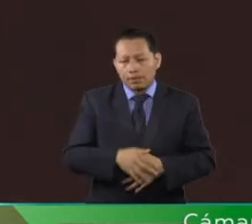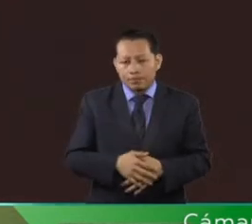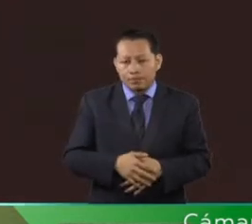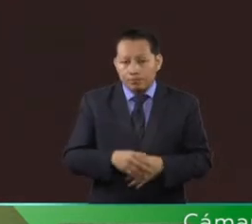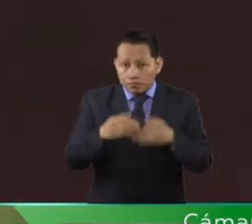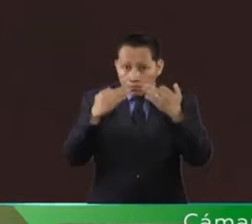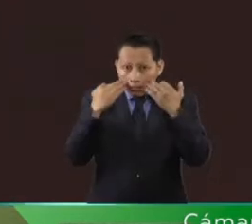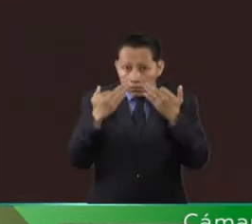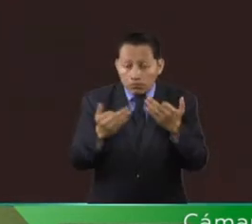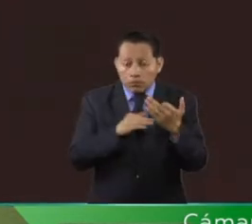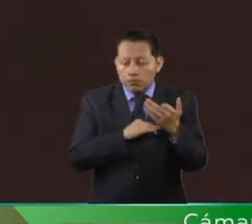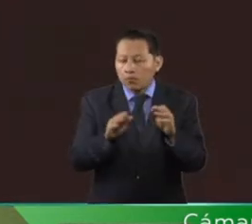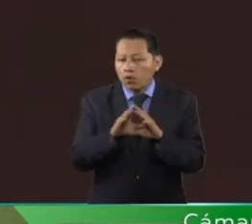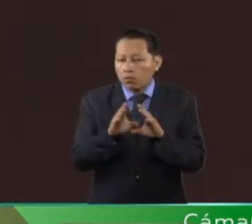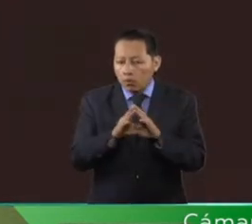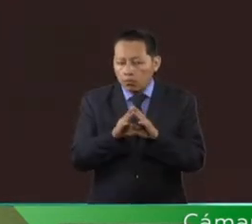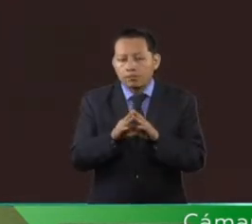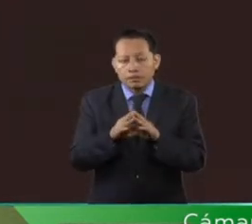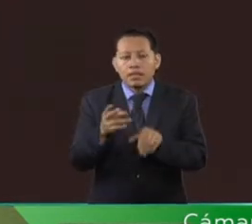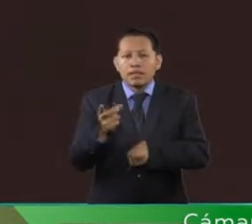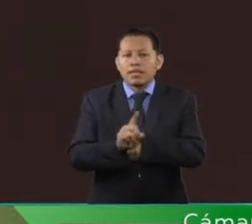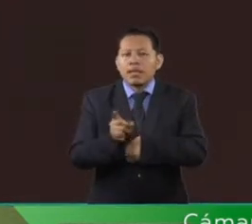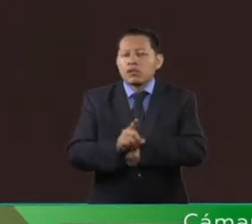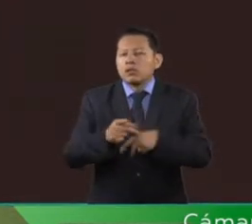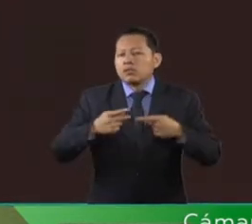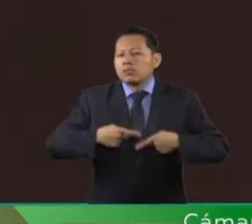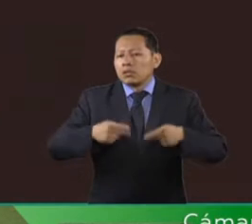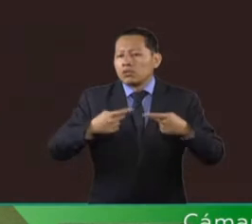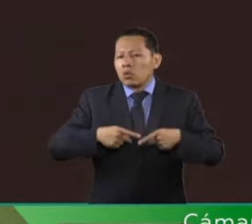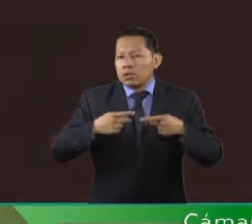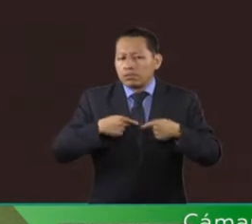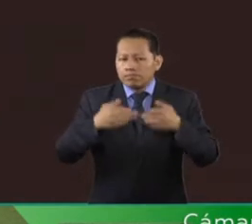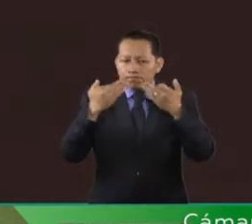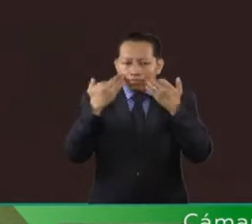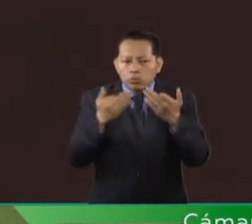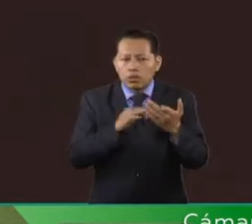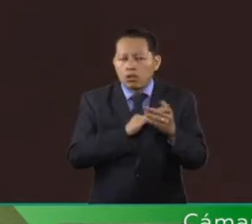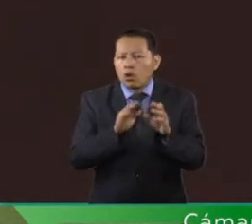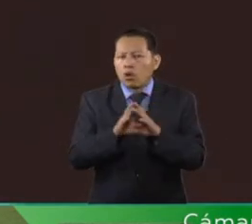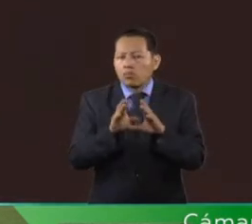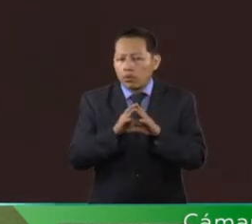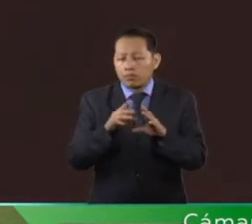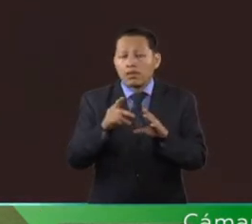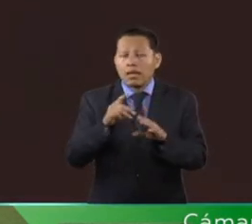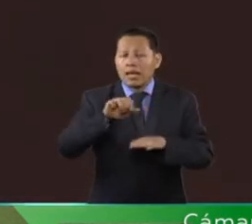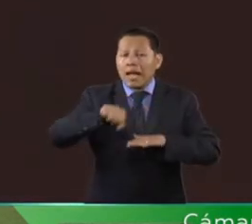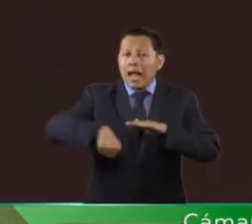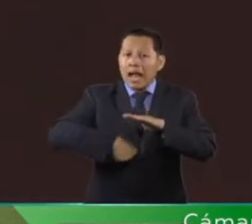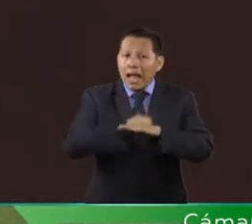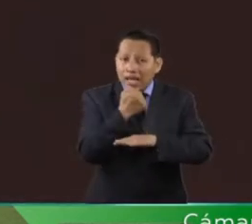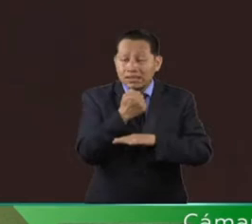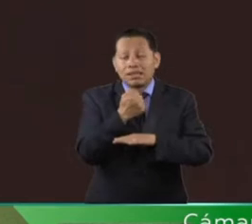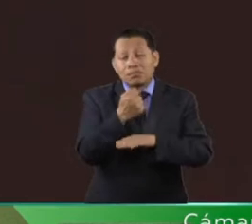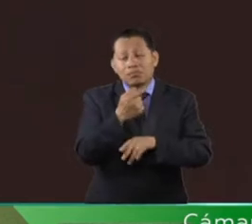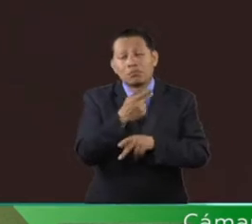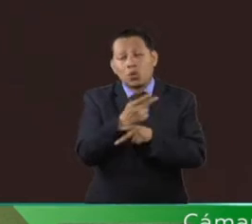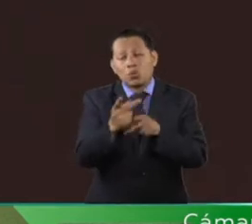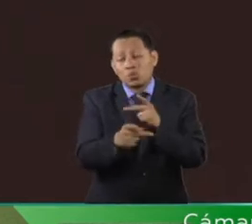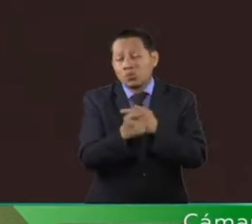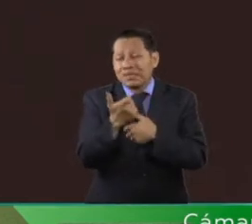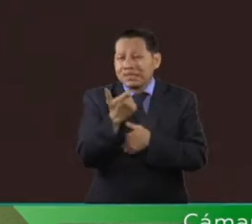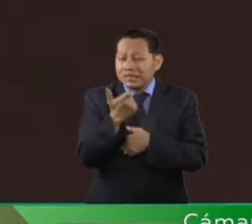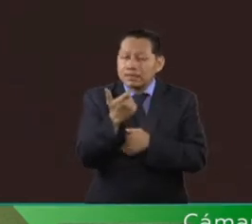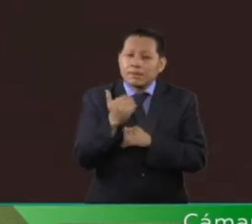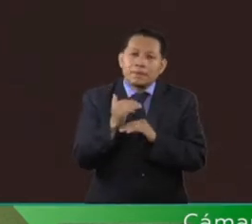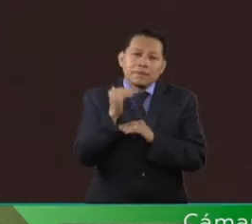realidad es que todos los días la población se enfrenta con un incremento en la canasta básica. Cada día alimentarse